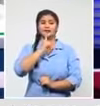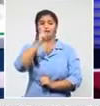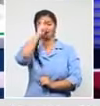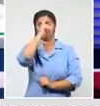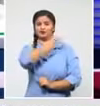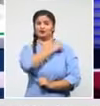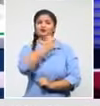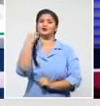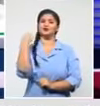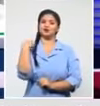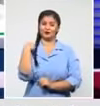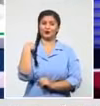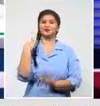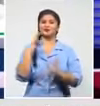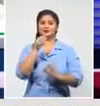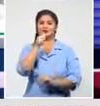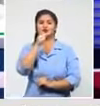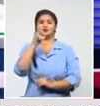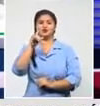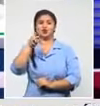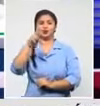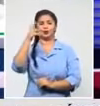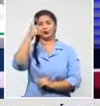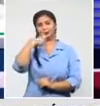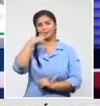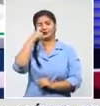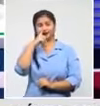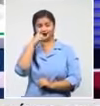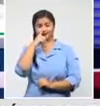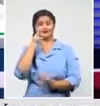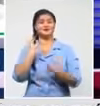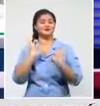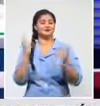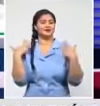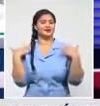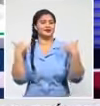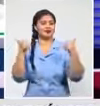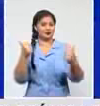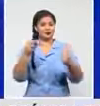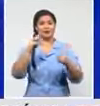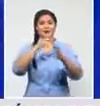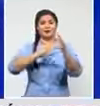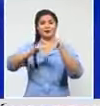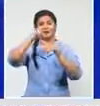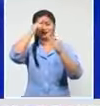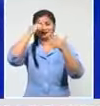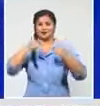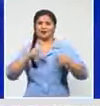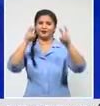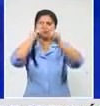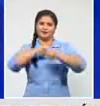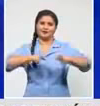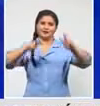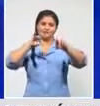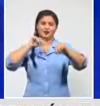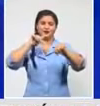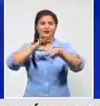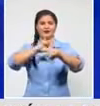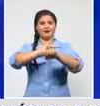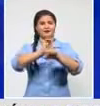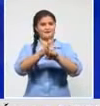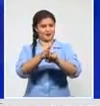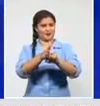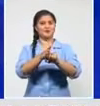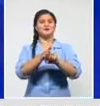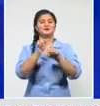Francisco Durán García, director nacional de epidemiología del Ministerio de Salud Pública. Profesor, bienvenido, un gusto tenerlo acá en este